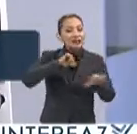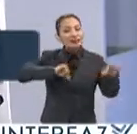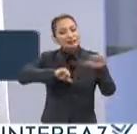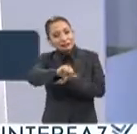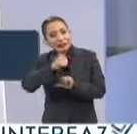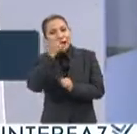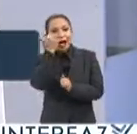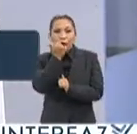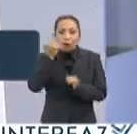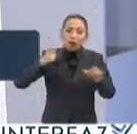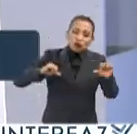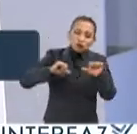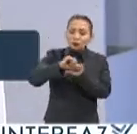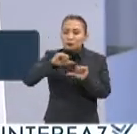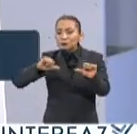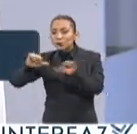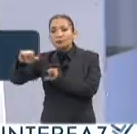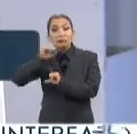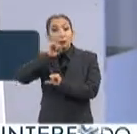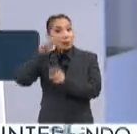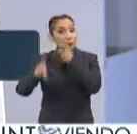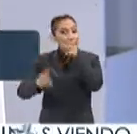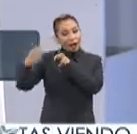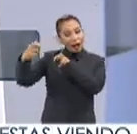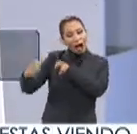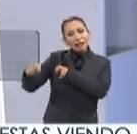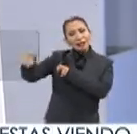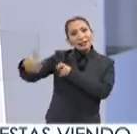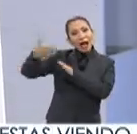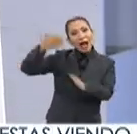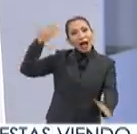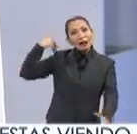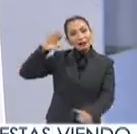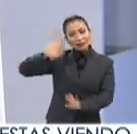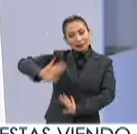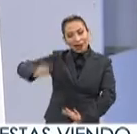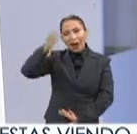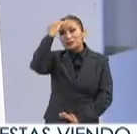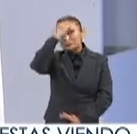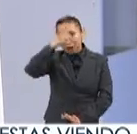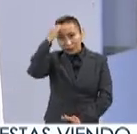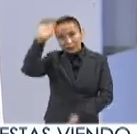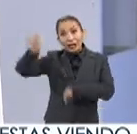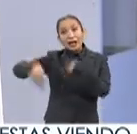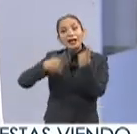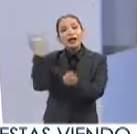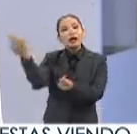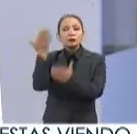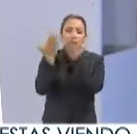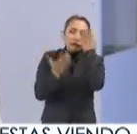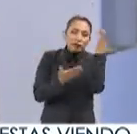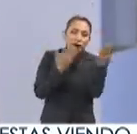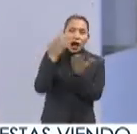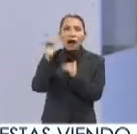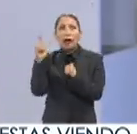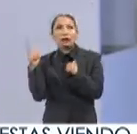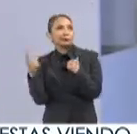intercambios académicos y sobre todo platicamos con aquellos que han tenido la experiencia de ir a cursar